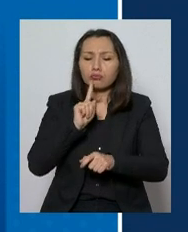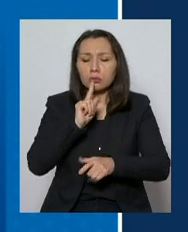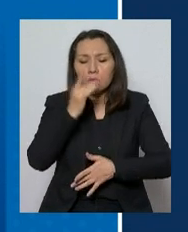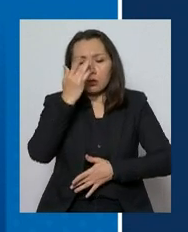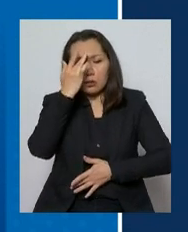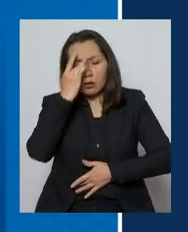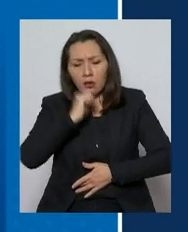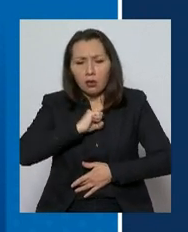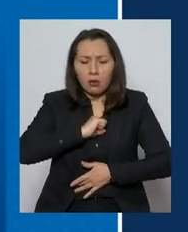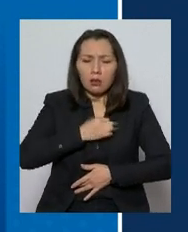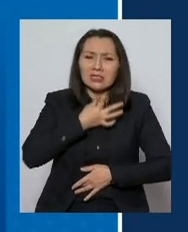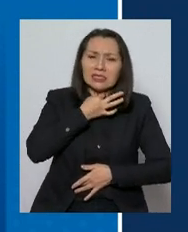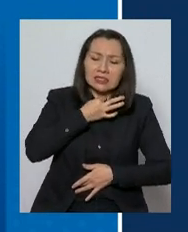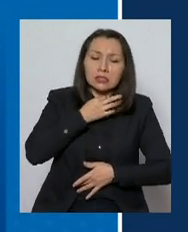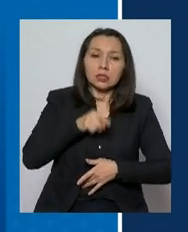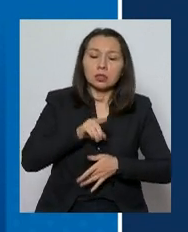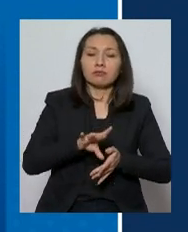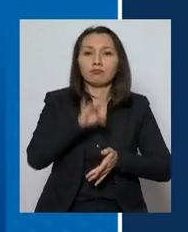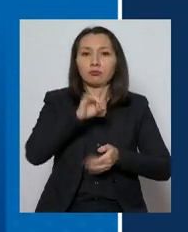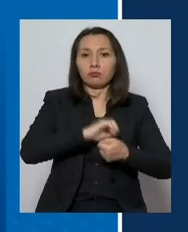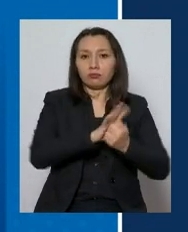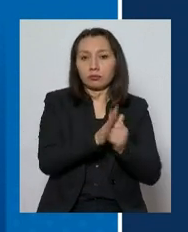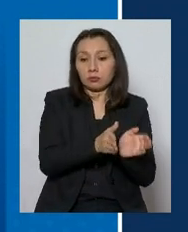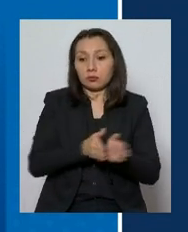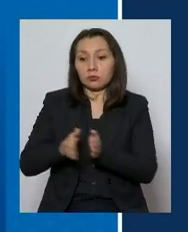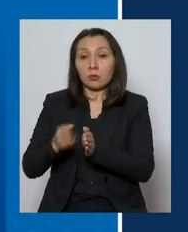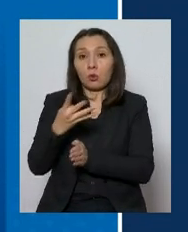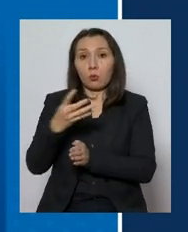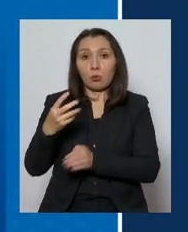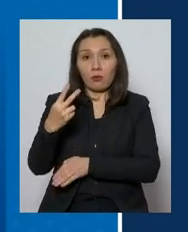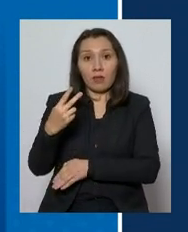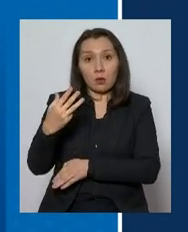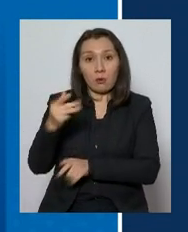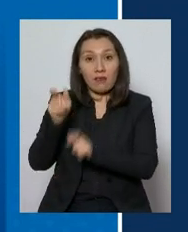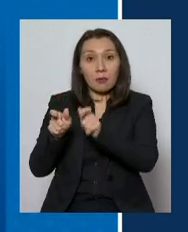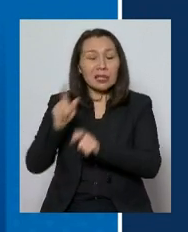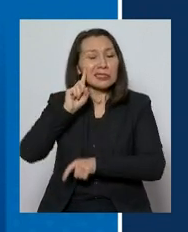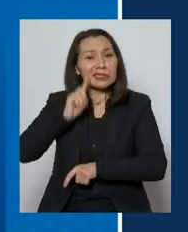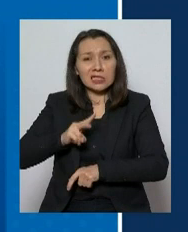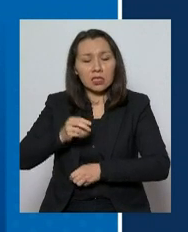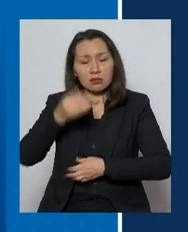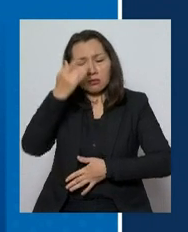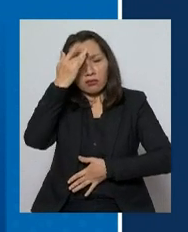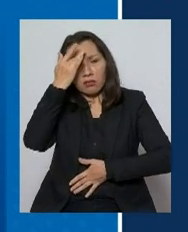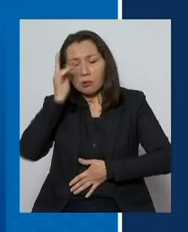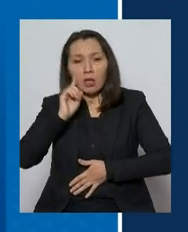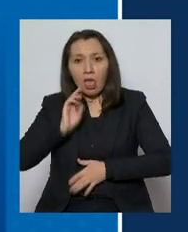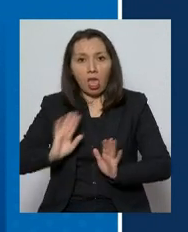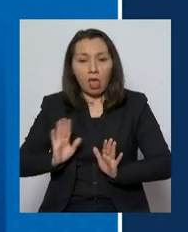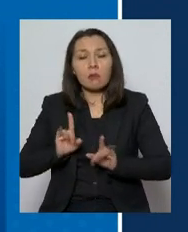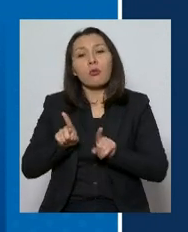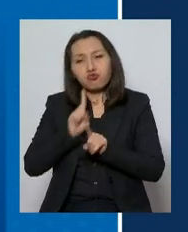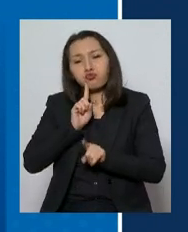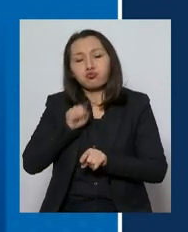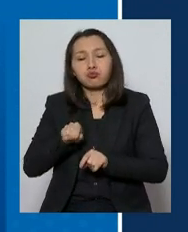presentado algún síntoma y 429 personas asintomáticas, es decir, que no han